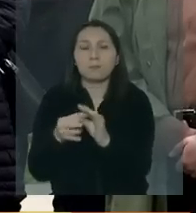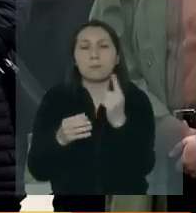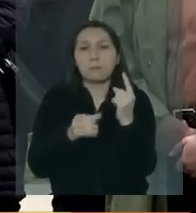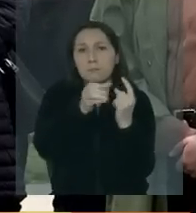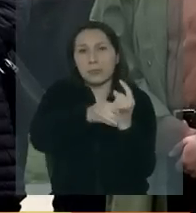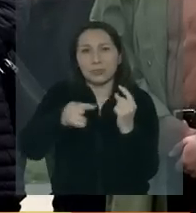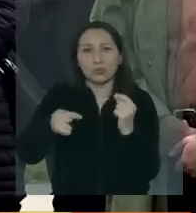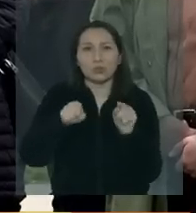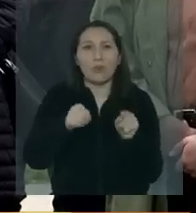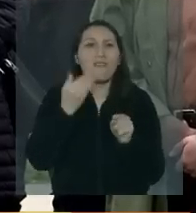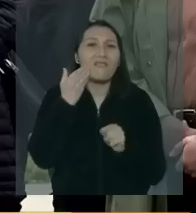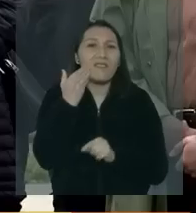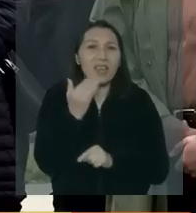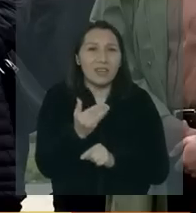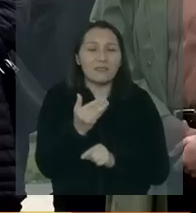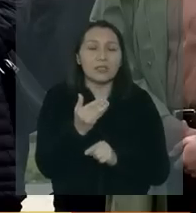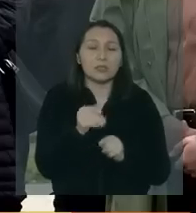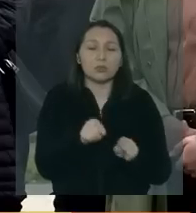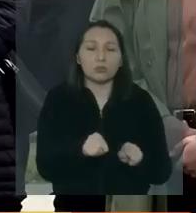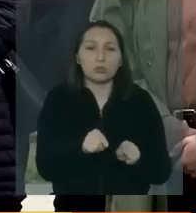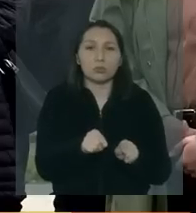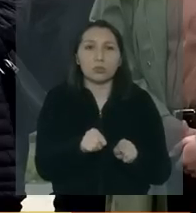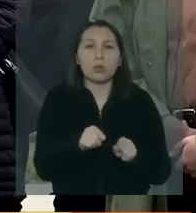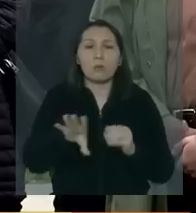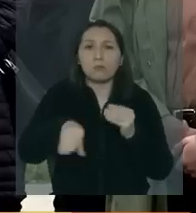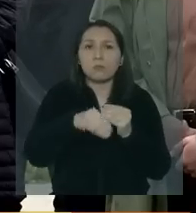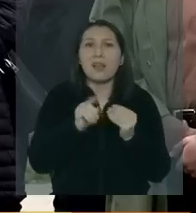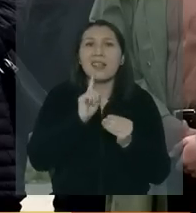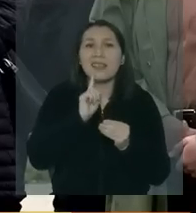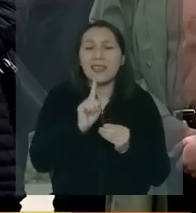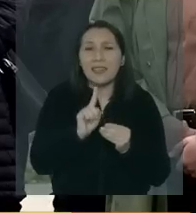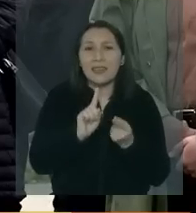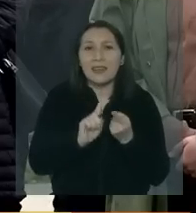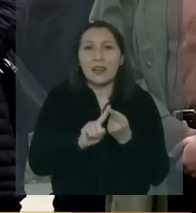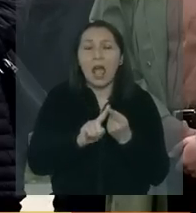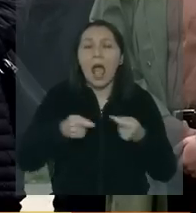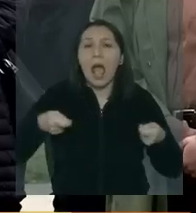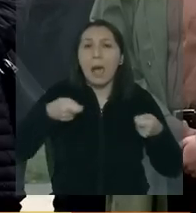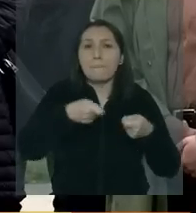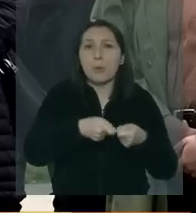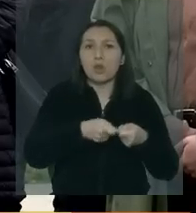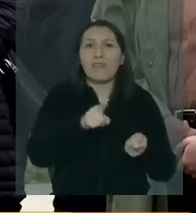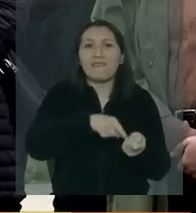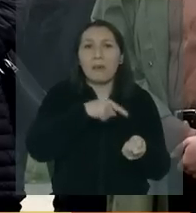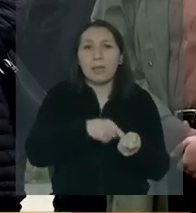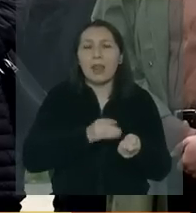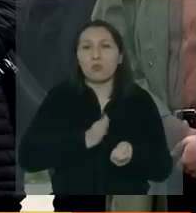de beneficio, va a incluir a los causantes del aporte familiar